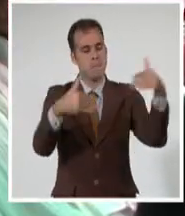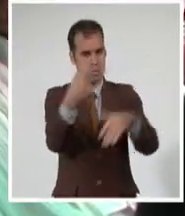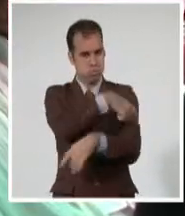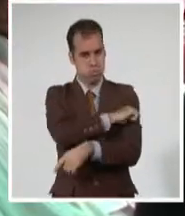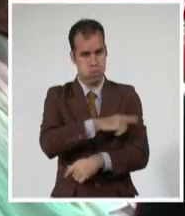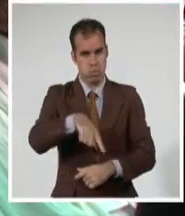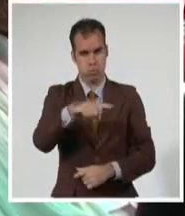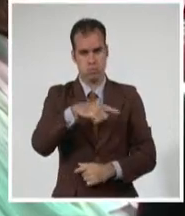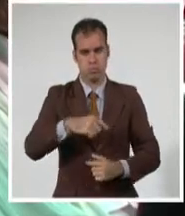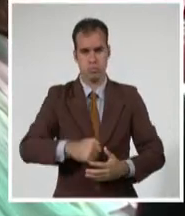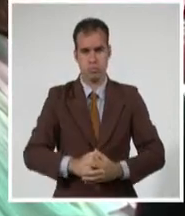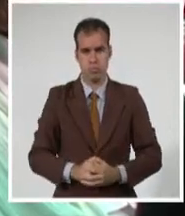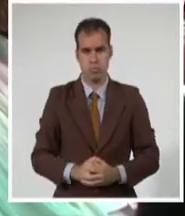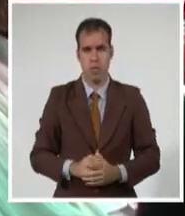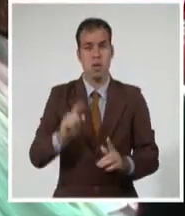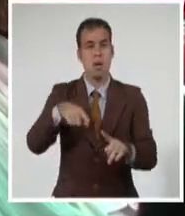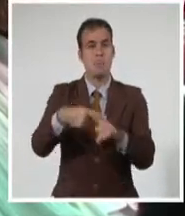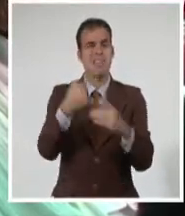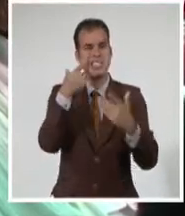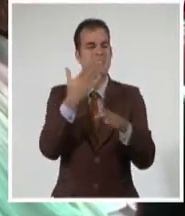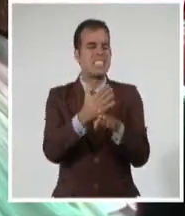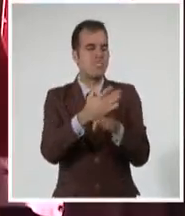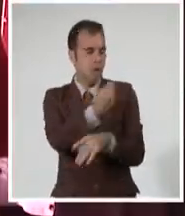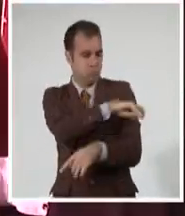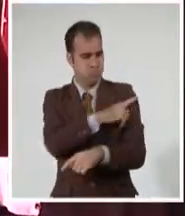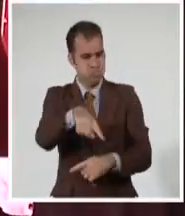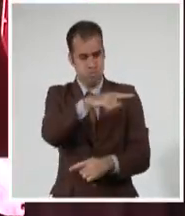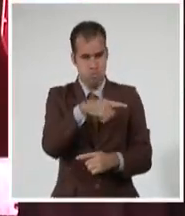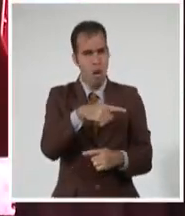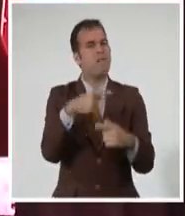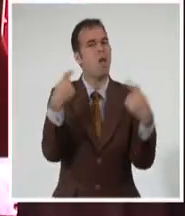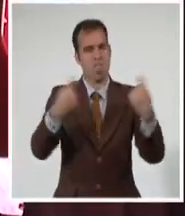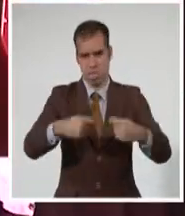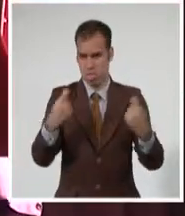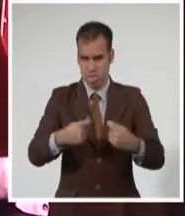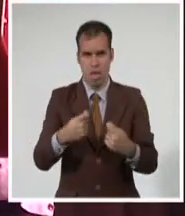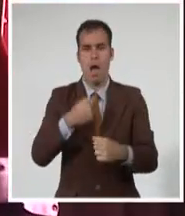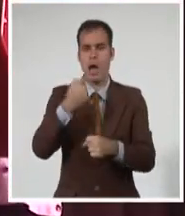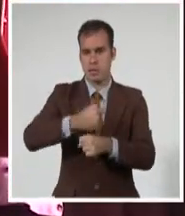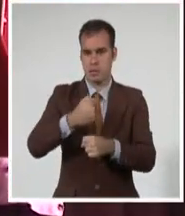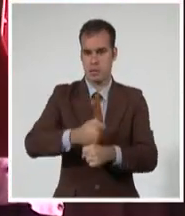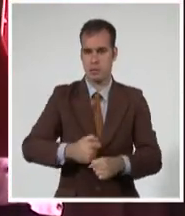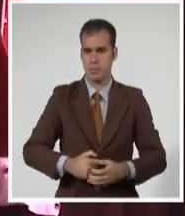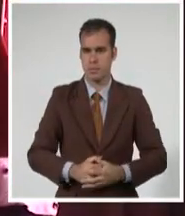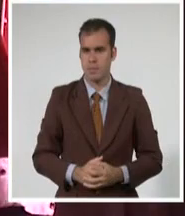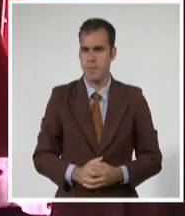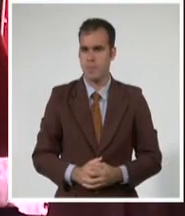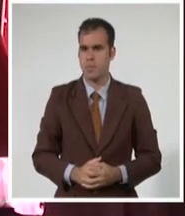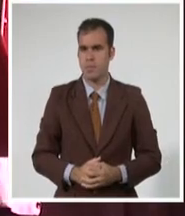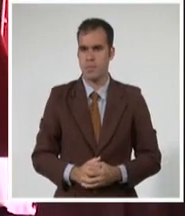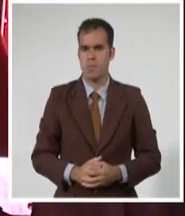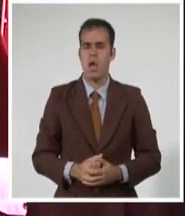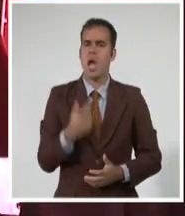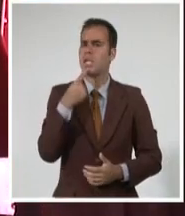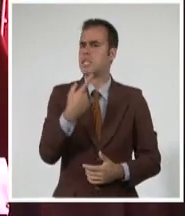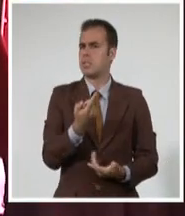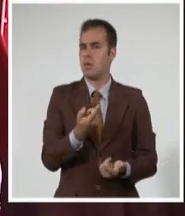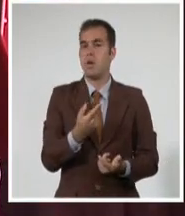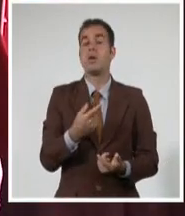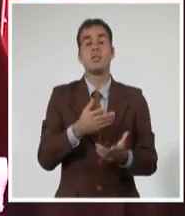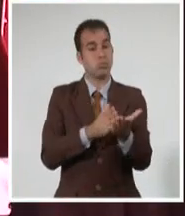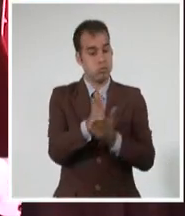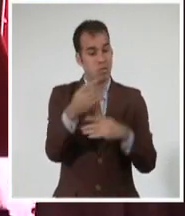el rescate del concepto de poder popular desarrollado por Fidel. El mandatario llamó a mantener el control alcanzado frente a la pandemia